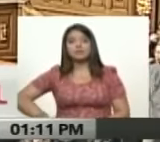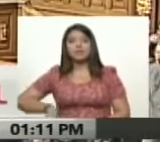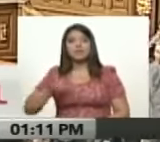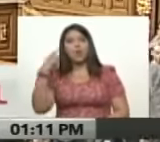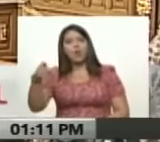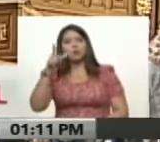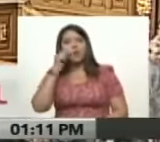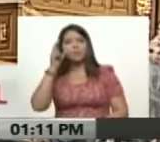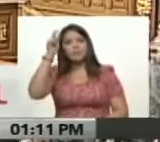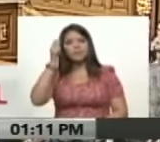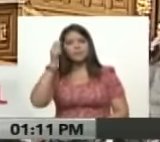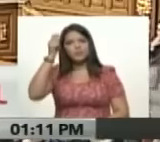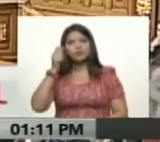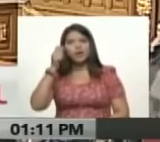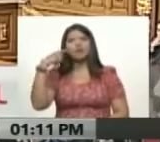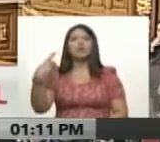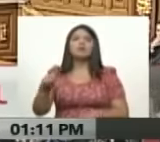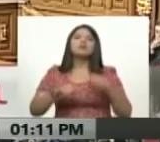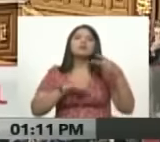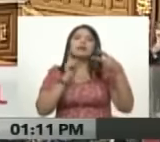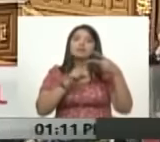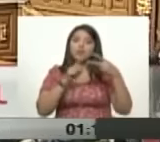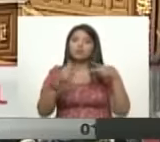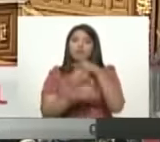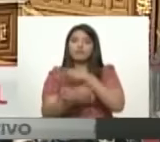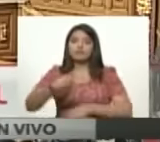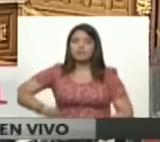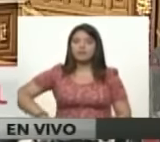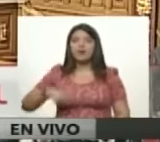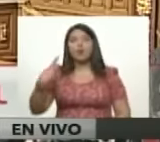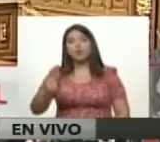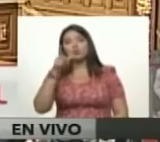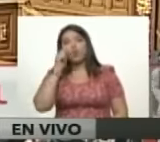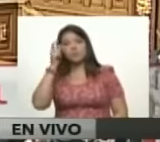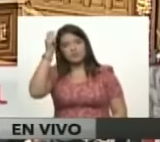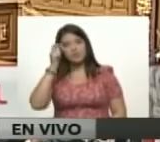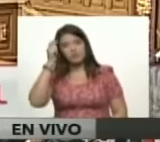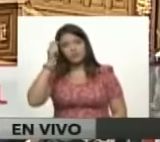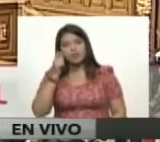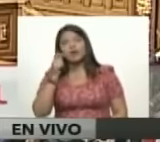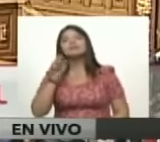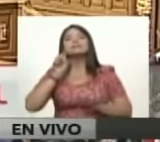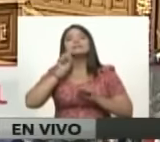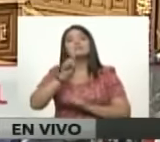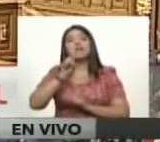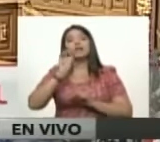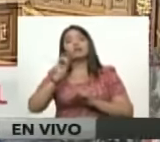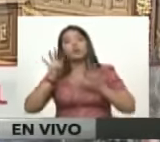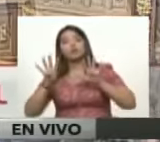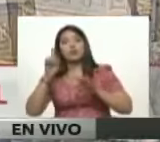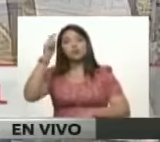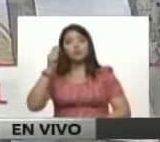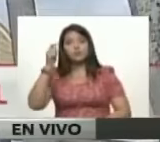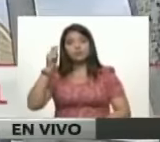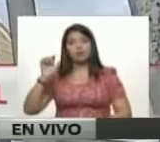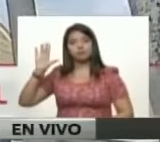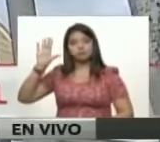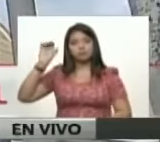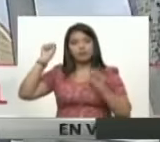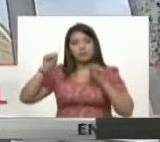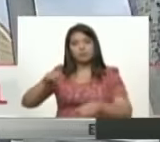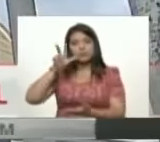diputado Enrique Márquez y el segundo vicepresidente, el diputado Simón Calzadilla. 109 diputados votaron a favor.